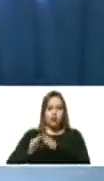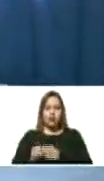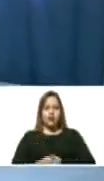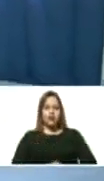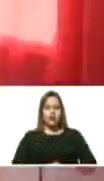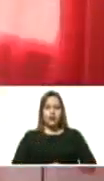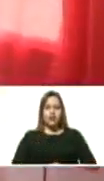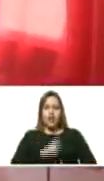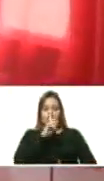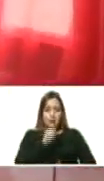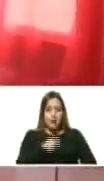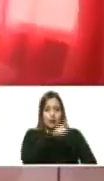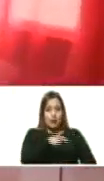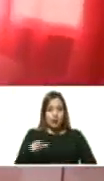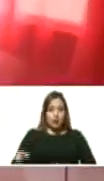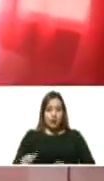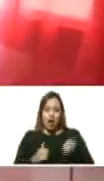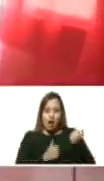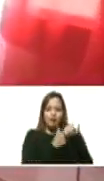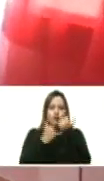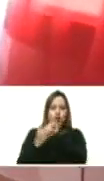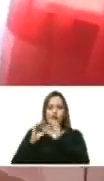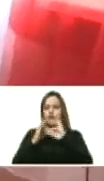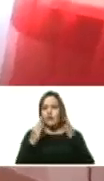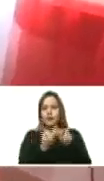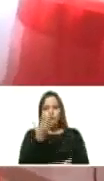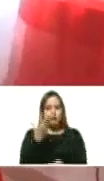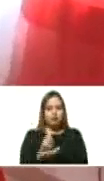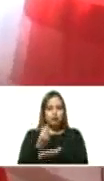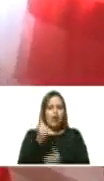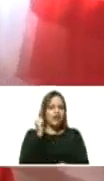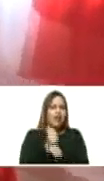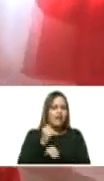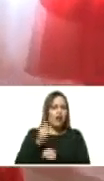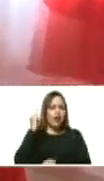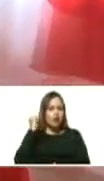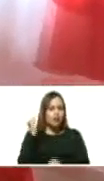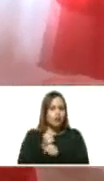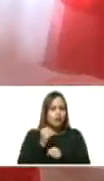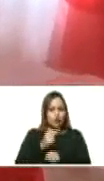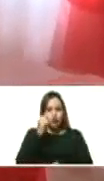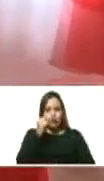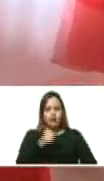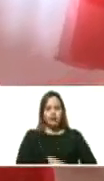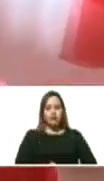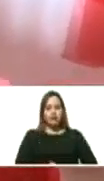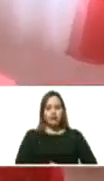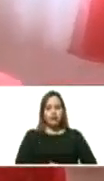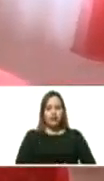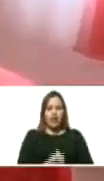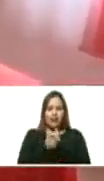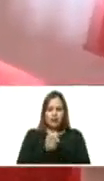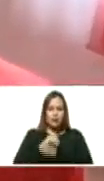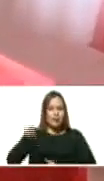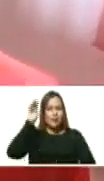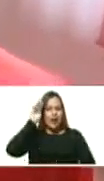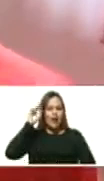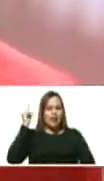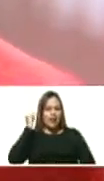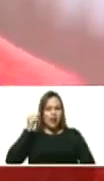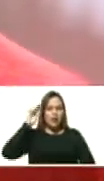los beneficiarios, en este caso presidente, familias monaguenses, trabajadores, trabajadoras, compañeros